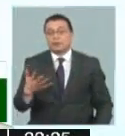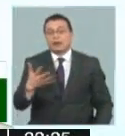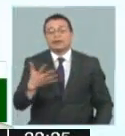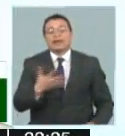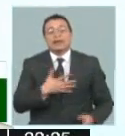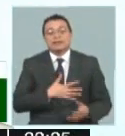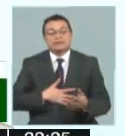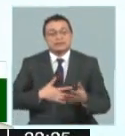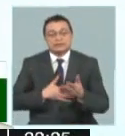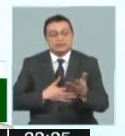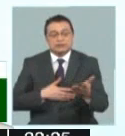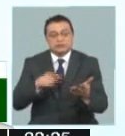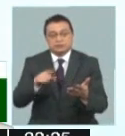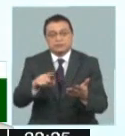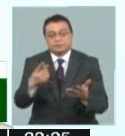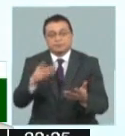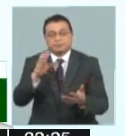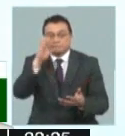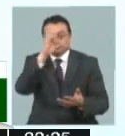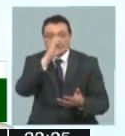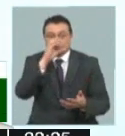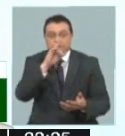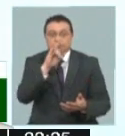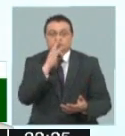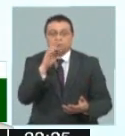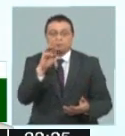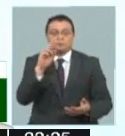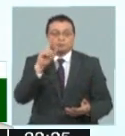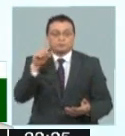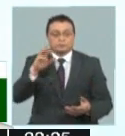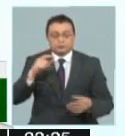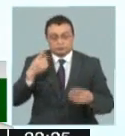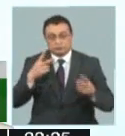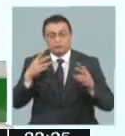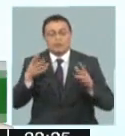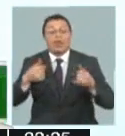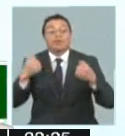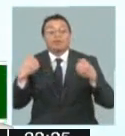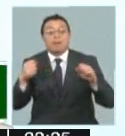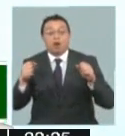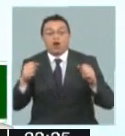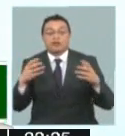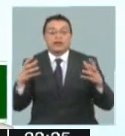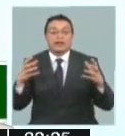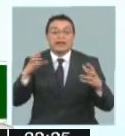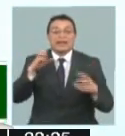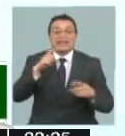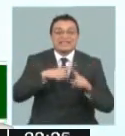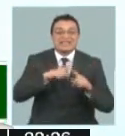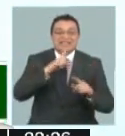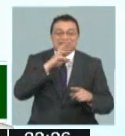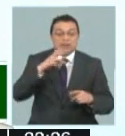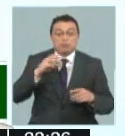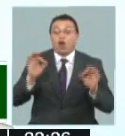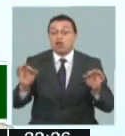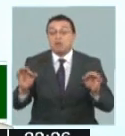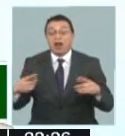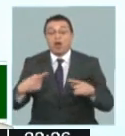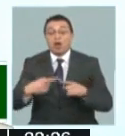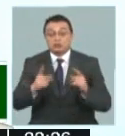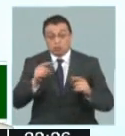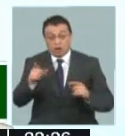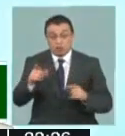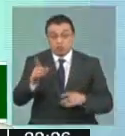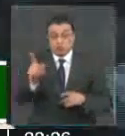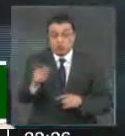siente cuando algo como el turismo, ya no deportes extremos, sino el normal, común y corriente, sientes que de alguna manera está vedado